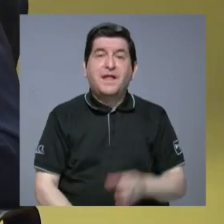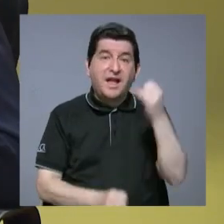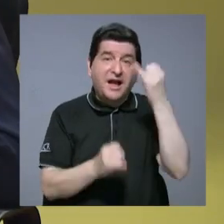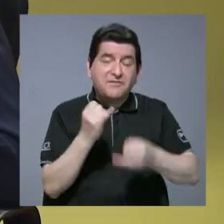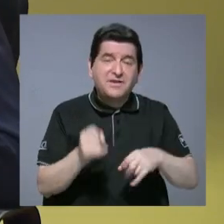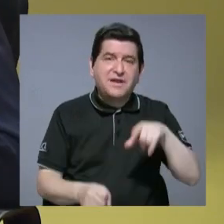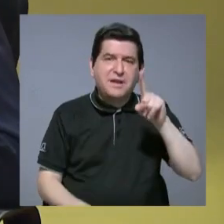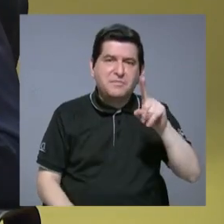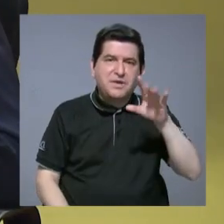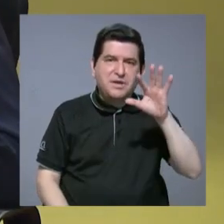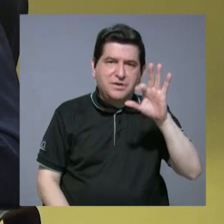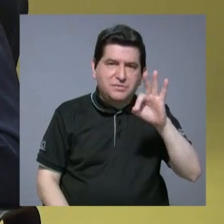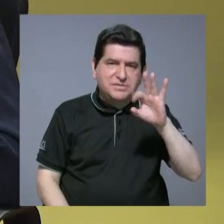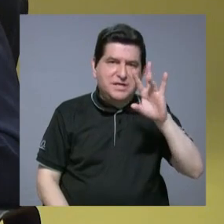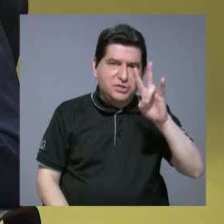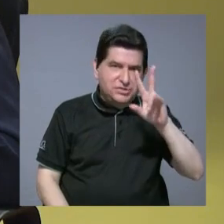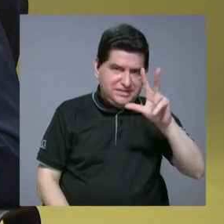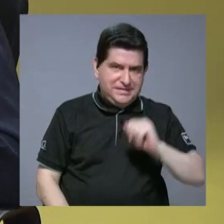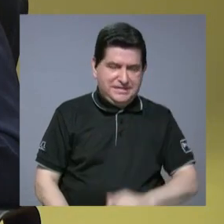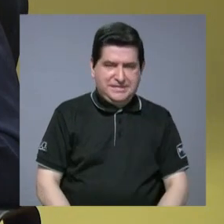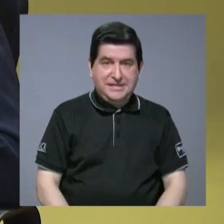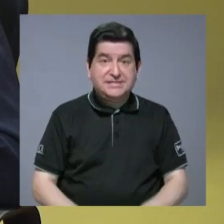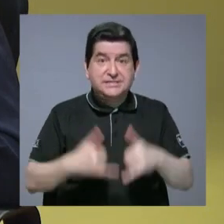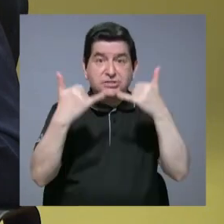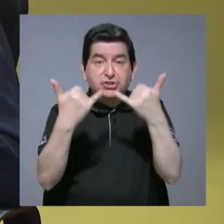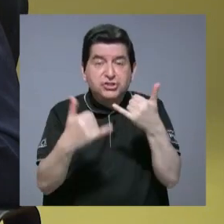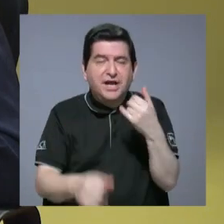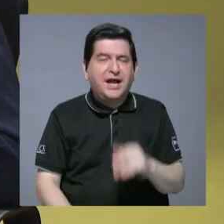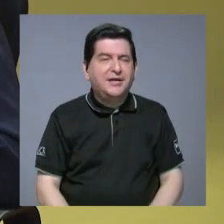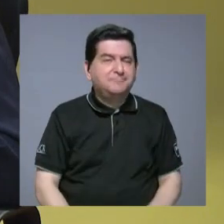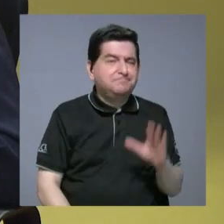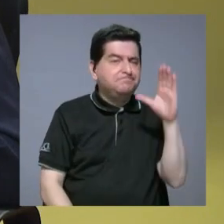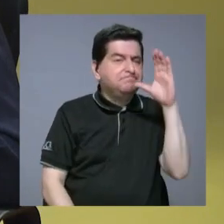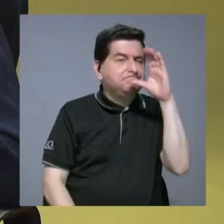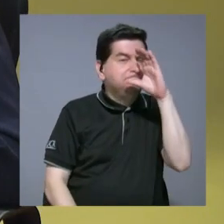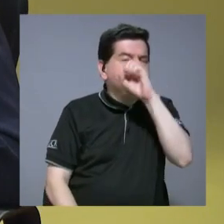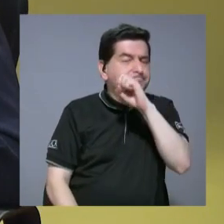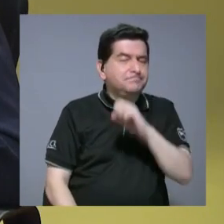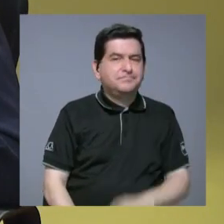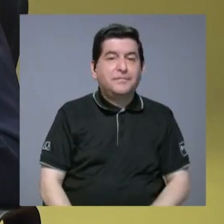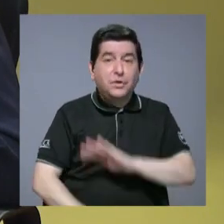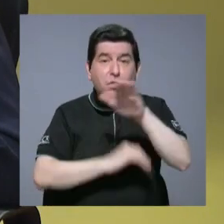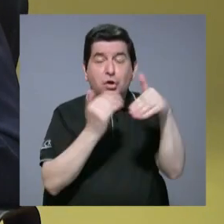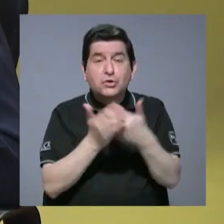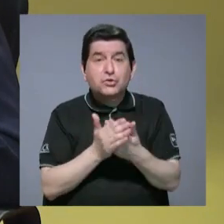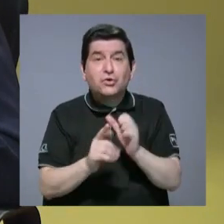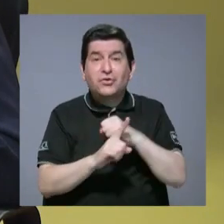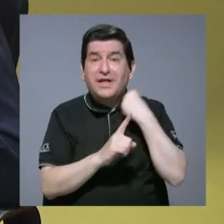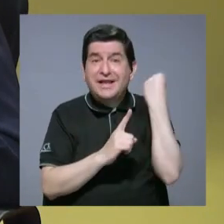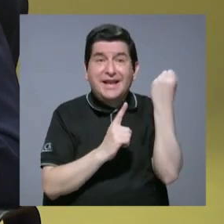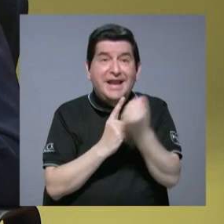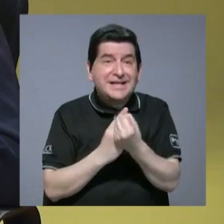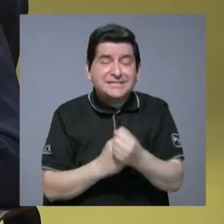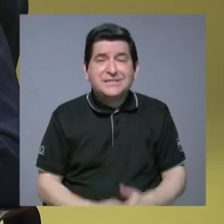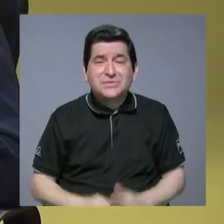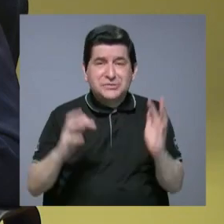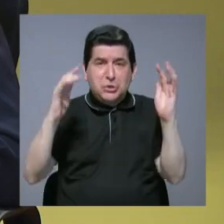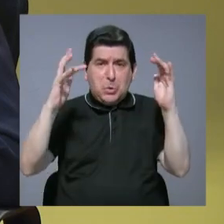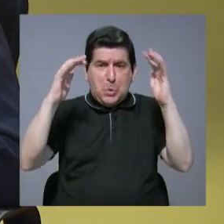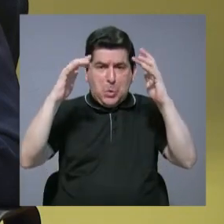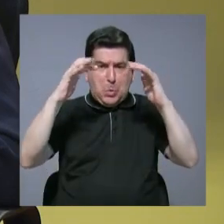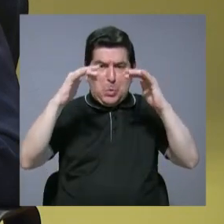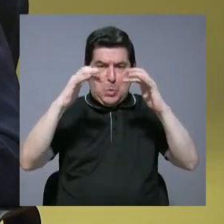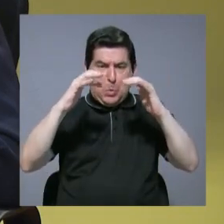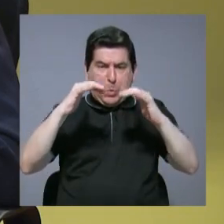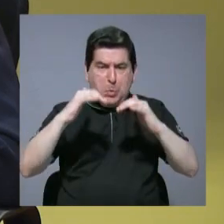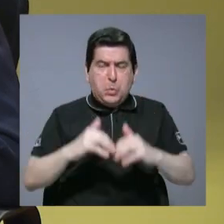de 1973, cuando ya se veía que se estaba desmoronando todo ese castillo de naipes